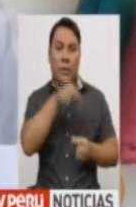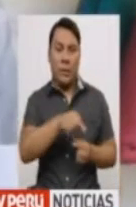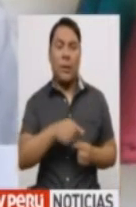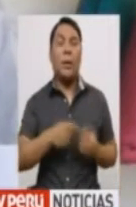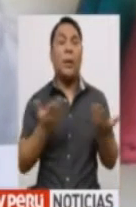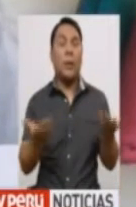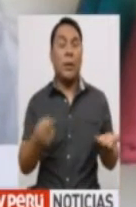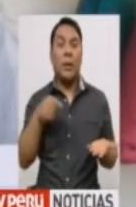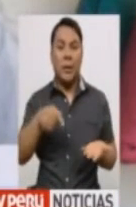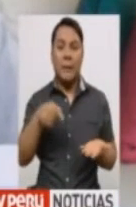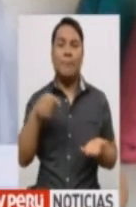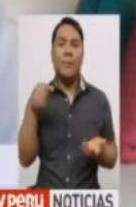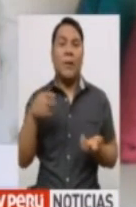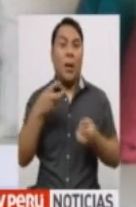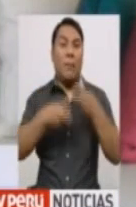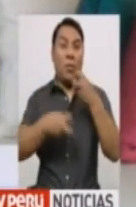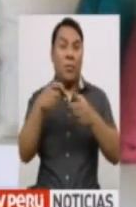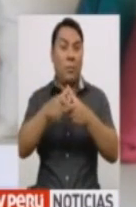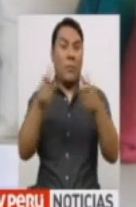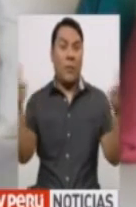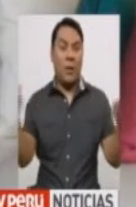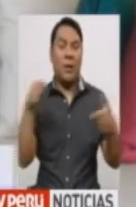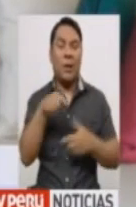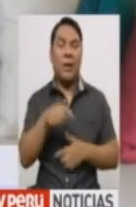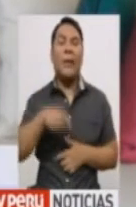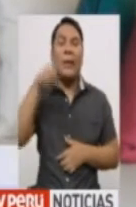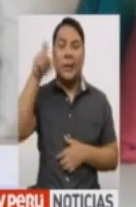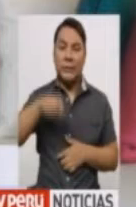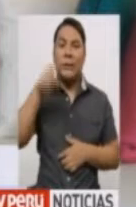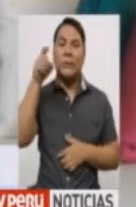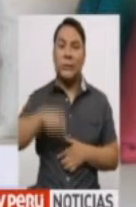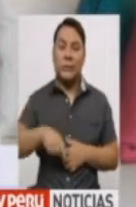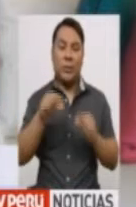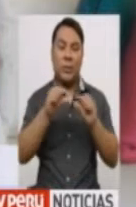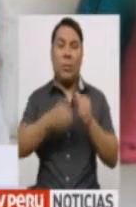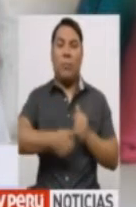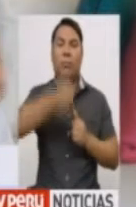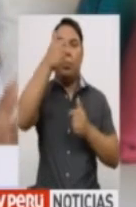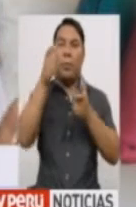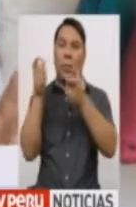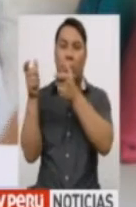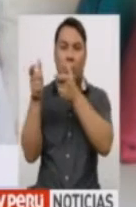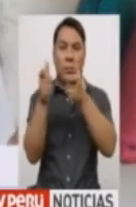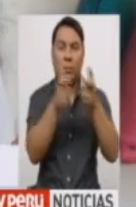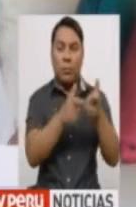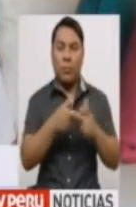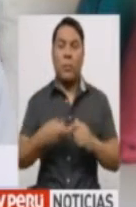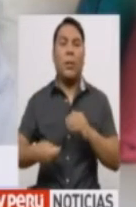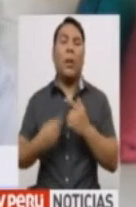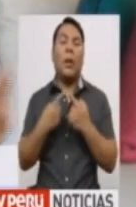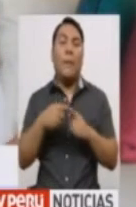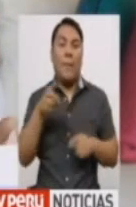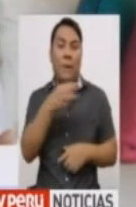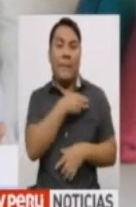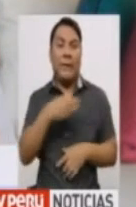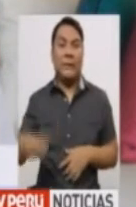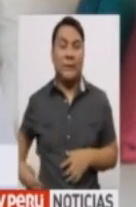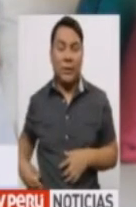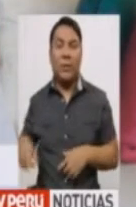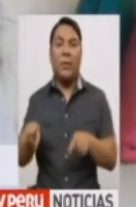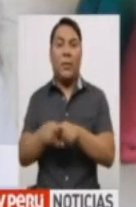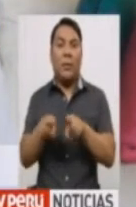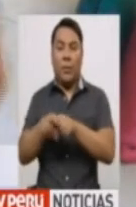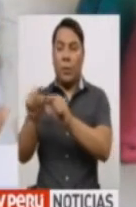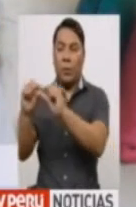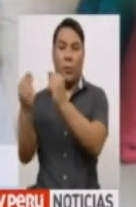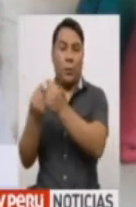envergadura exige en el ámbito de las procuradurías un procurador ad hoc, pero en el caso del Ministerio Público también hay una reflexión